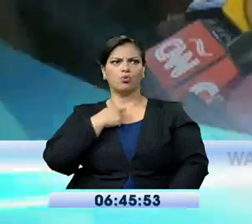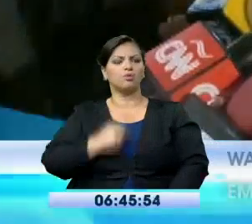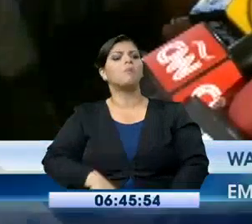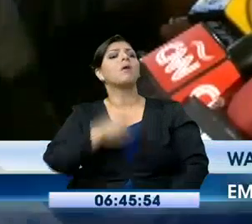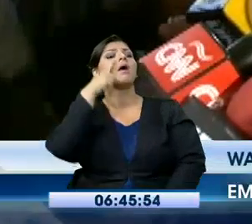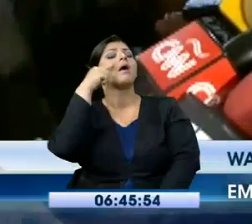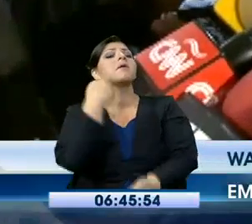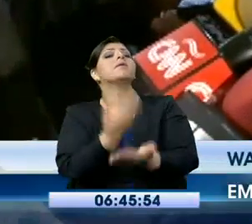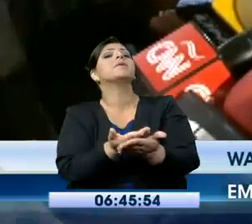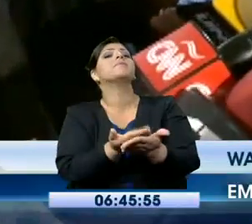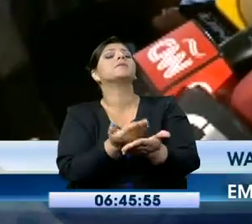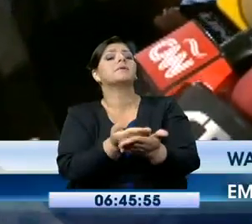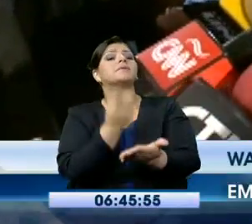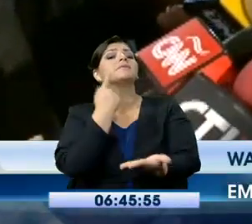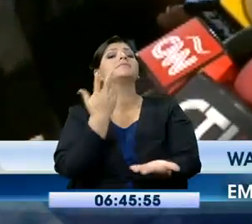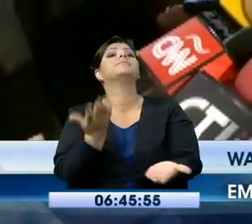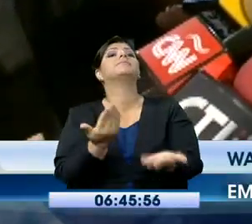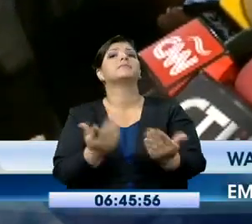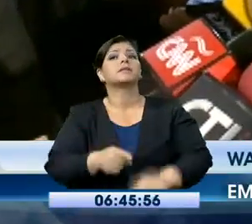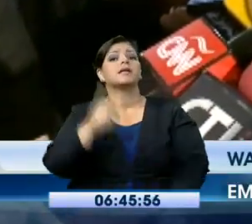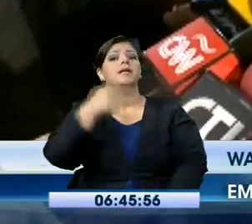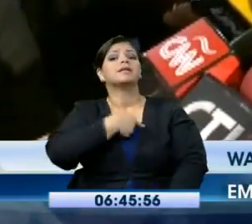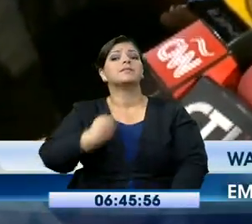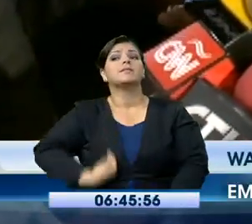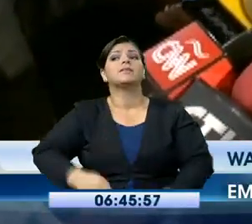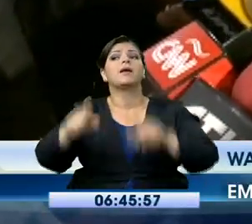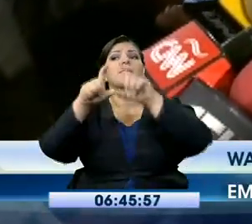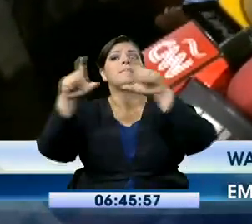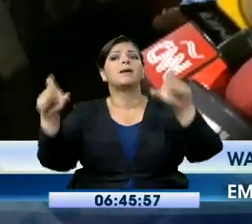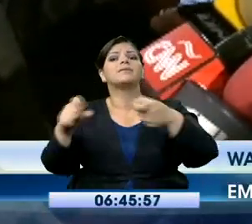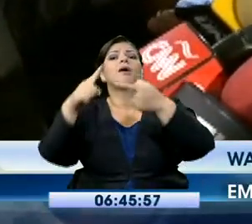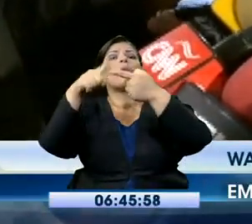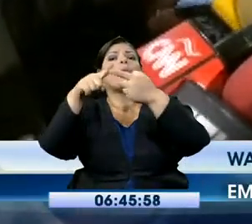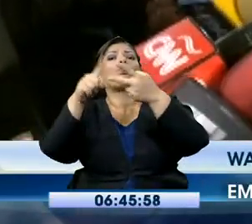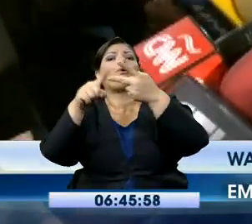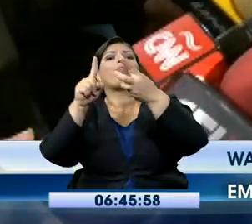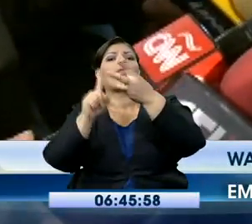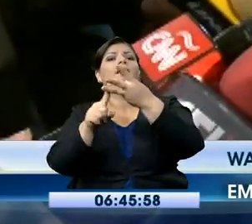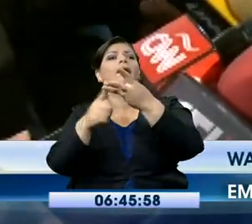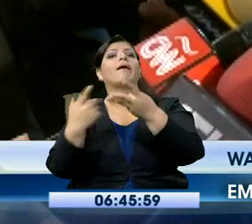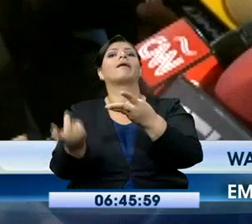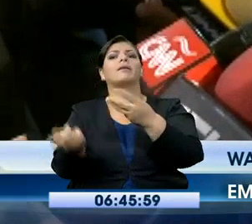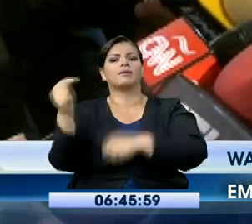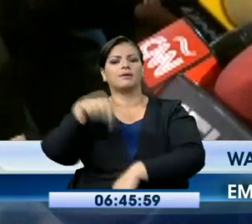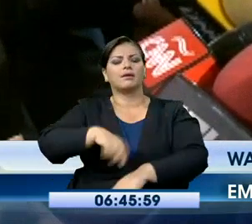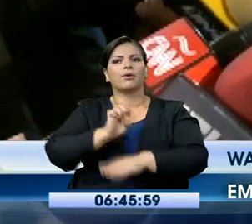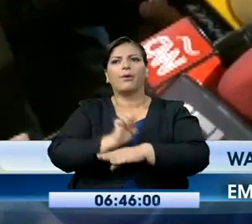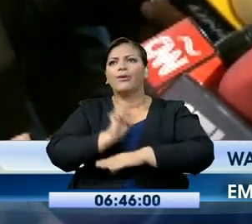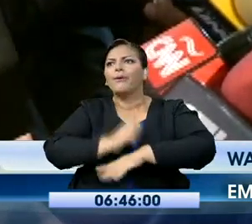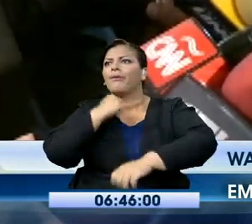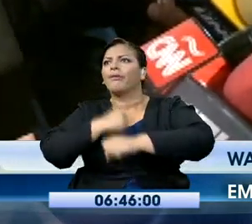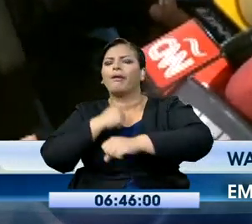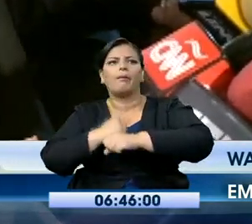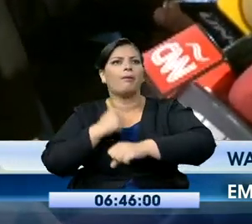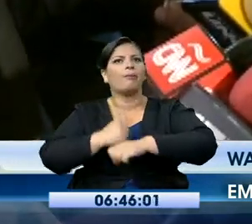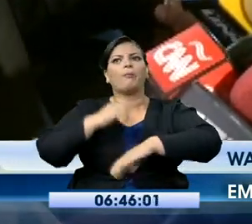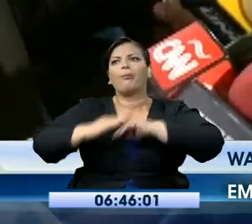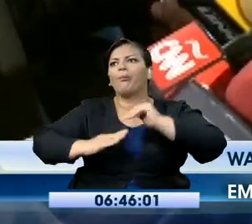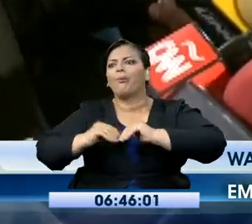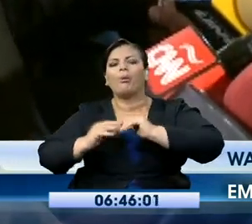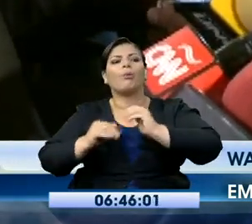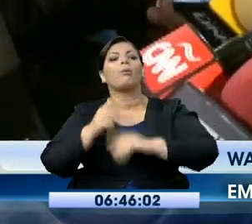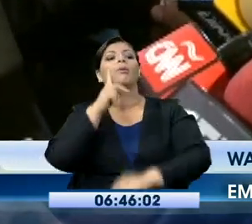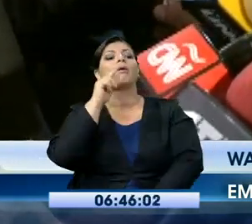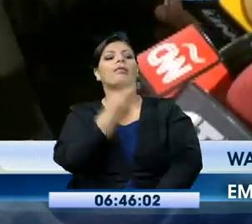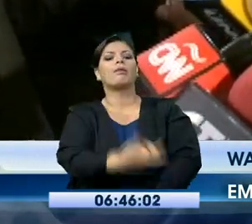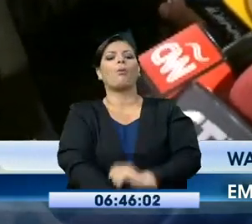evidencias de las empresas chinas que operan en Ecuador, que tienen relación con eso,